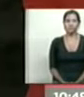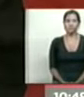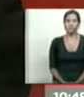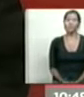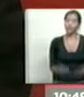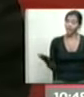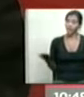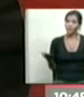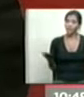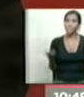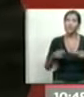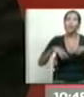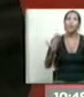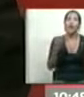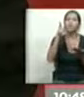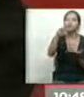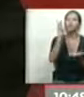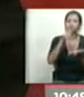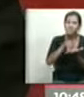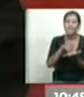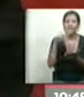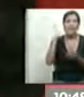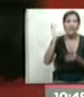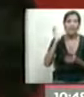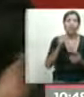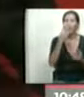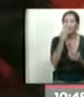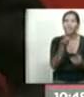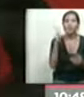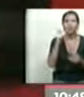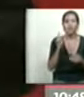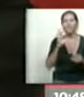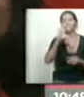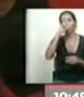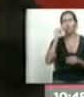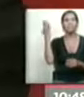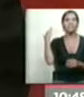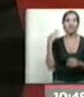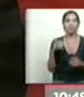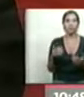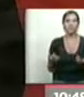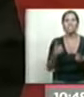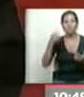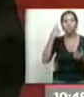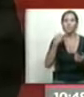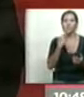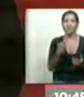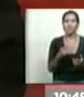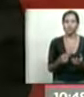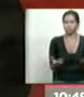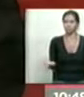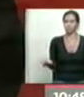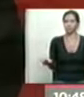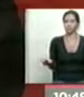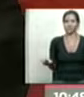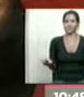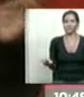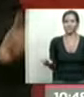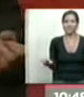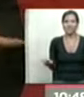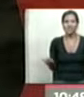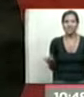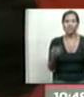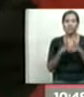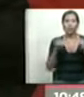Ajá, pero ¿cuándo estuvo usted en Caracas? ¿Cuándo visitó Venezuela? Hace 5 años y yo sé lo que te digo. Y sobre todo el tema de que